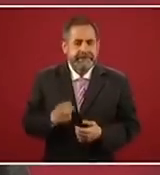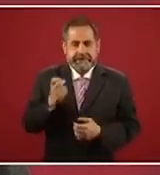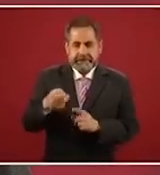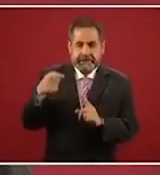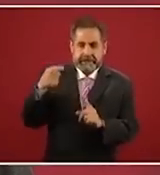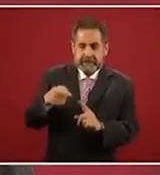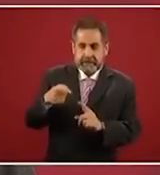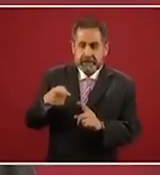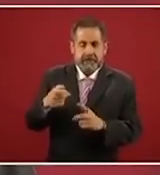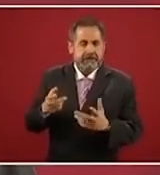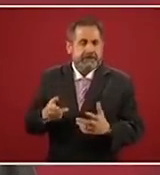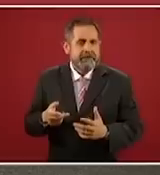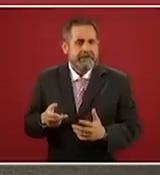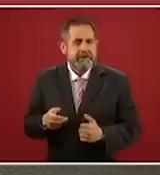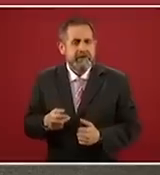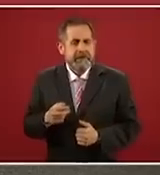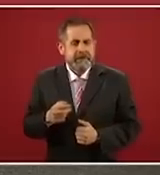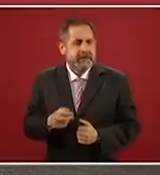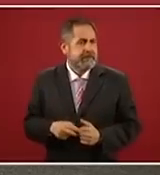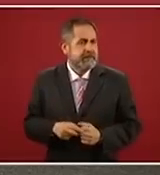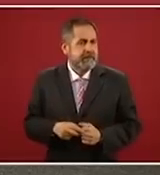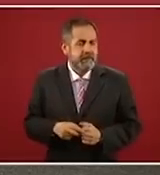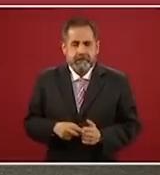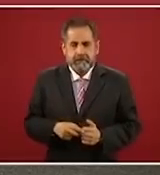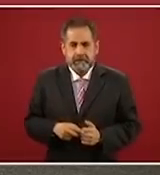va a